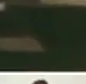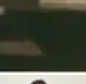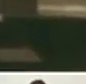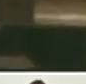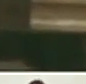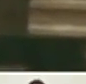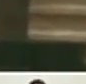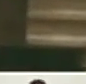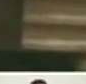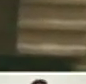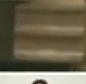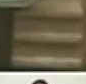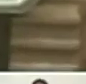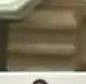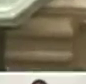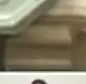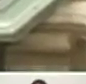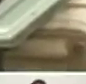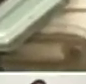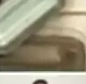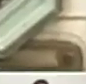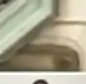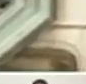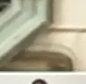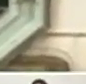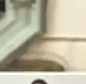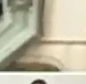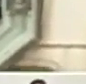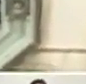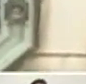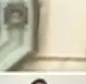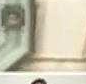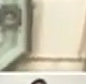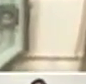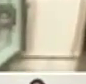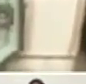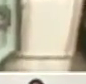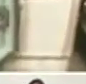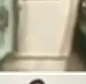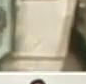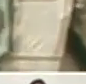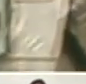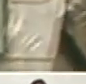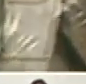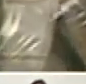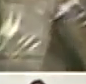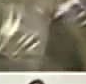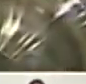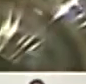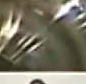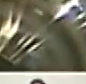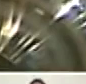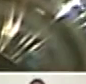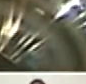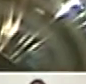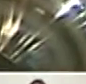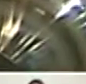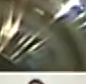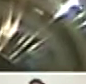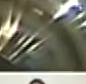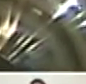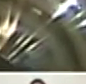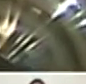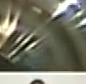El bogie es gobernado por una electrónica. Esa electrónica también la estamos interveniendo, presidente. En los trenes de